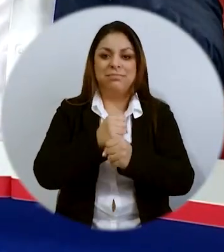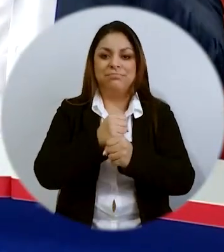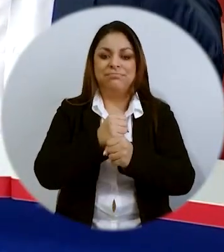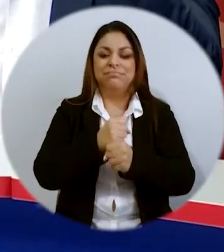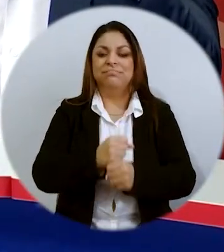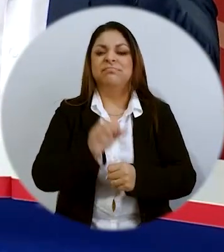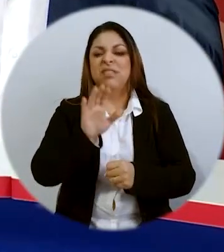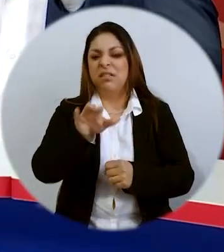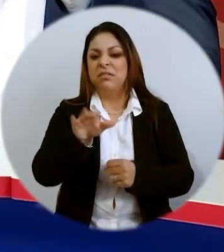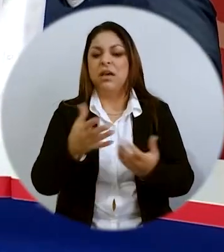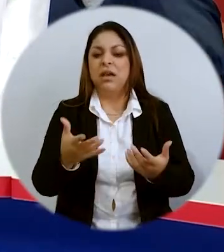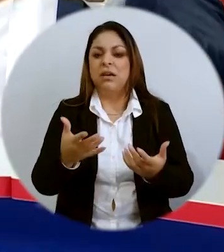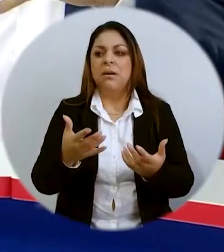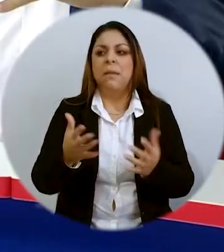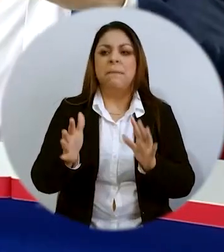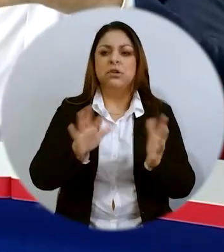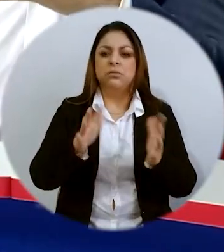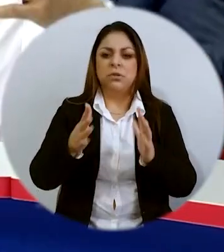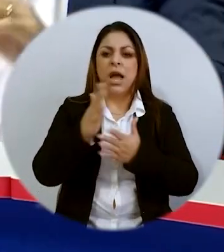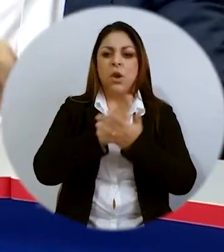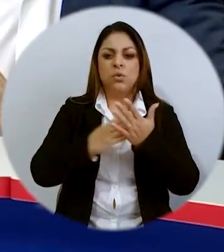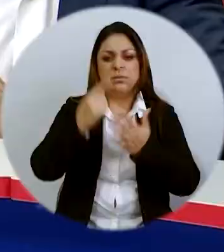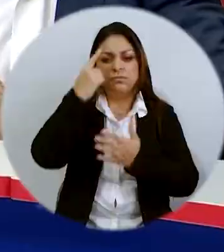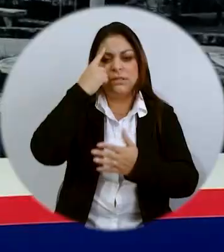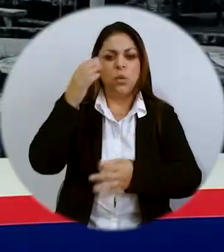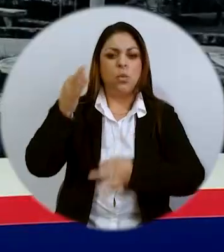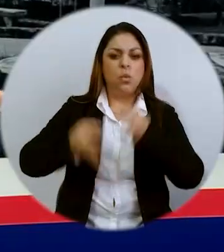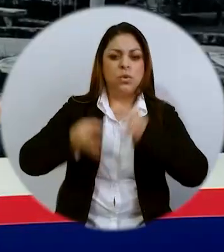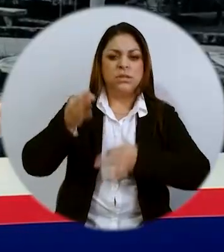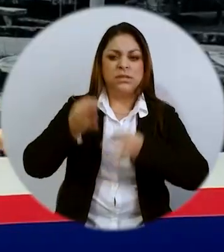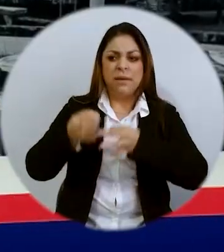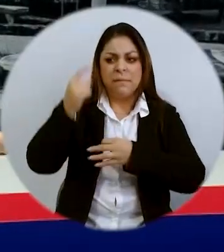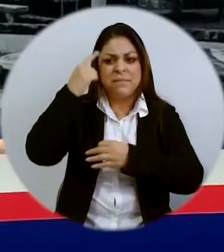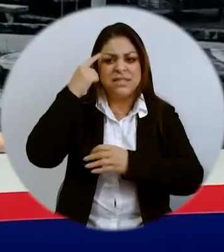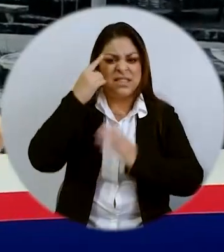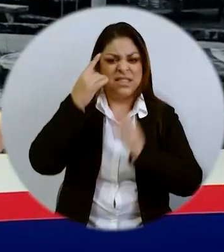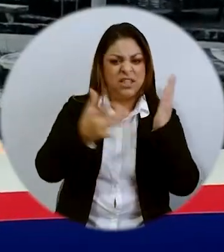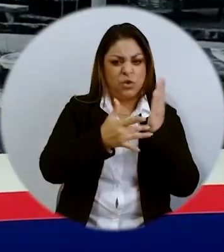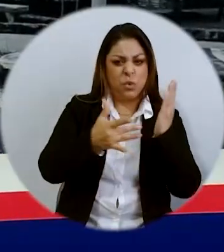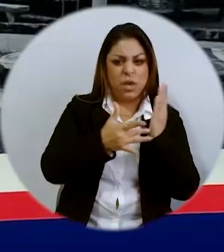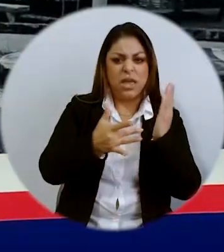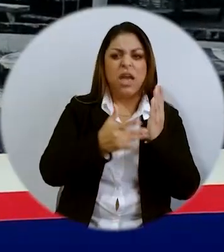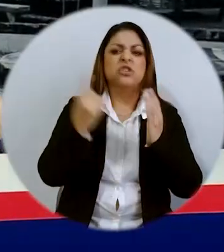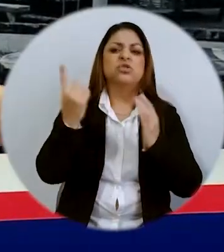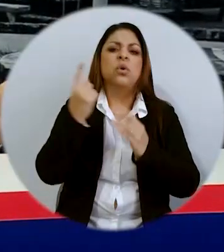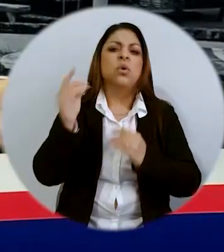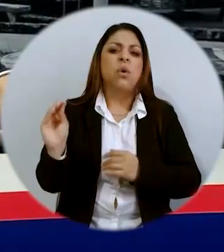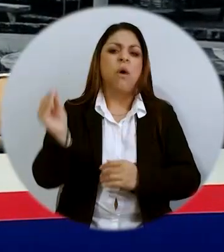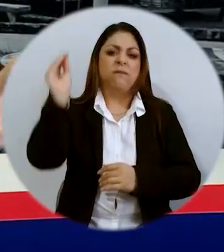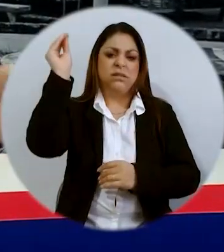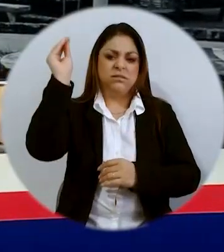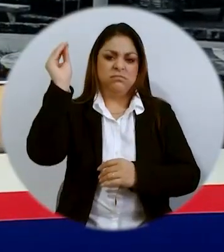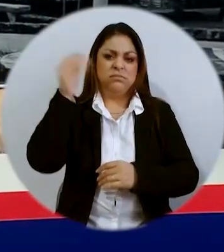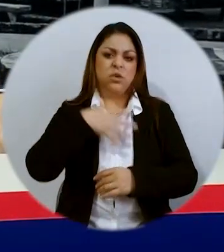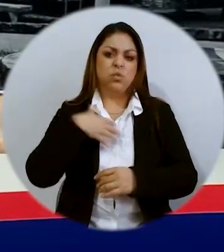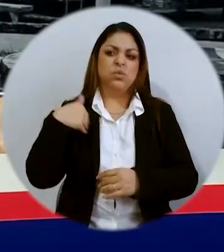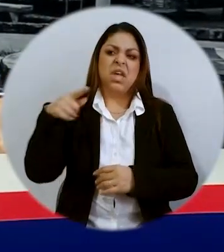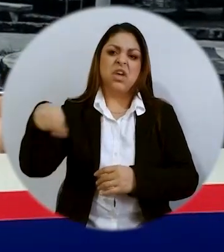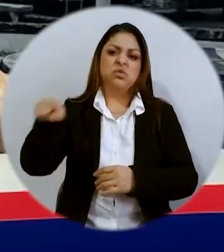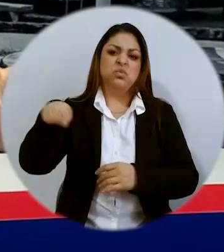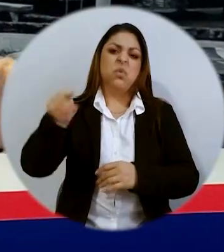Tenemos una idea, a veces un prejuicio de que estas cuestiones de la tecnología, por ejemplo, solo los